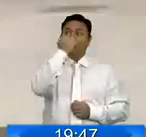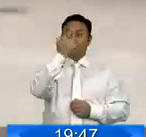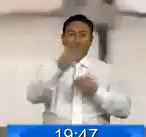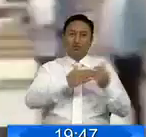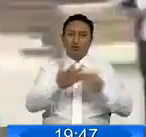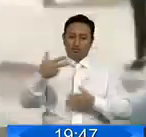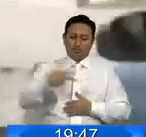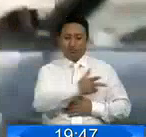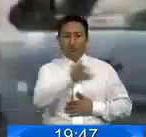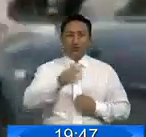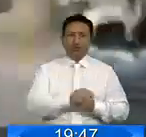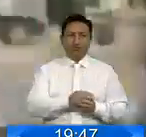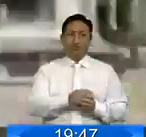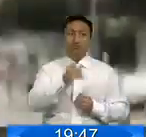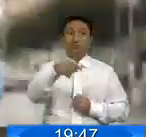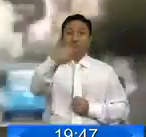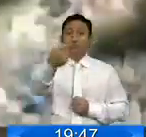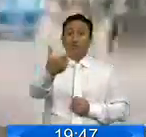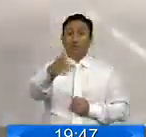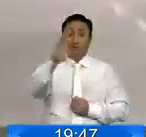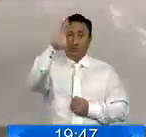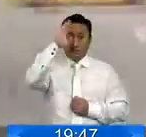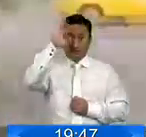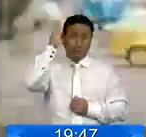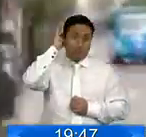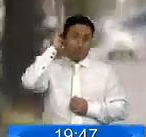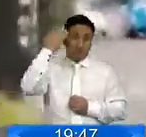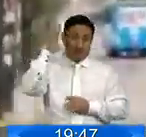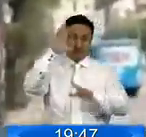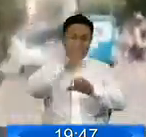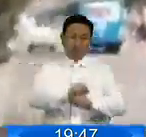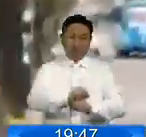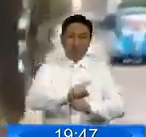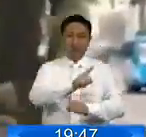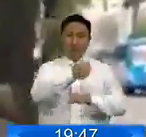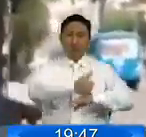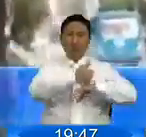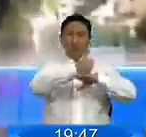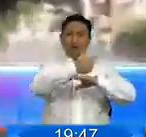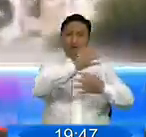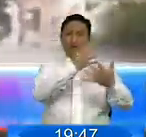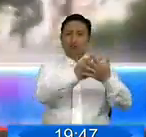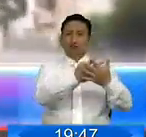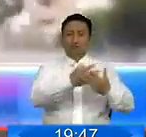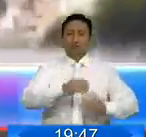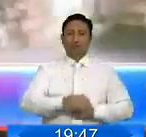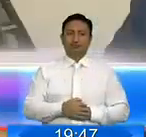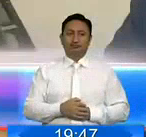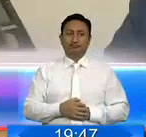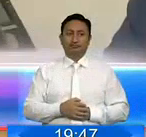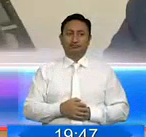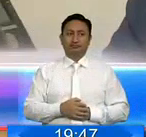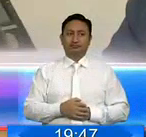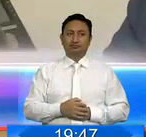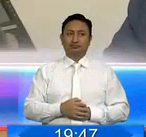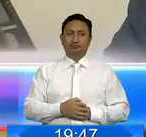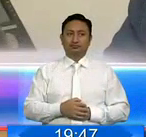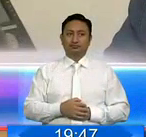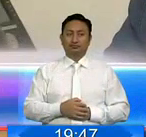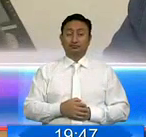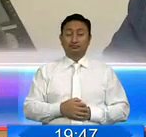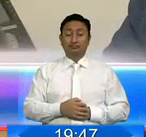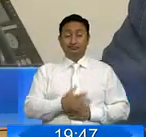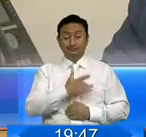rojo. Unas cuadras más adelante, la mujer fue detenida y puesta a órdenes de las autoridades. Nuestro